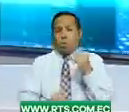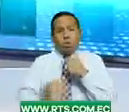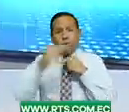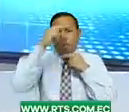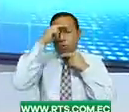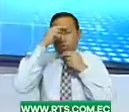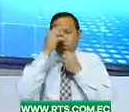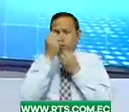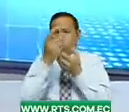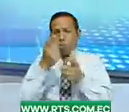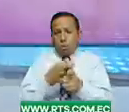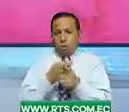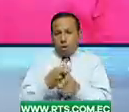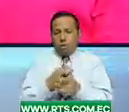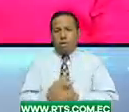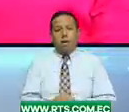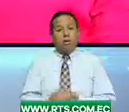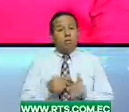y qué noticias nos tienes?